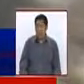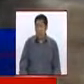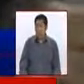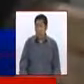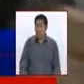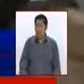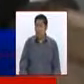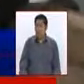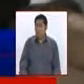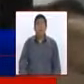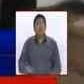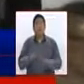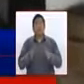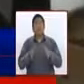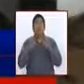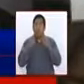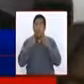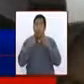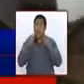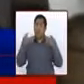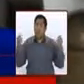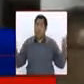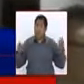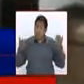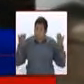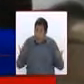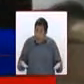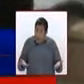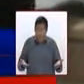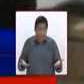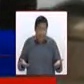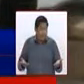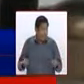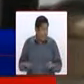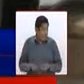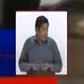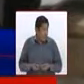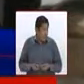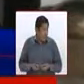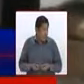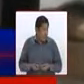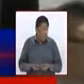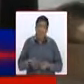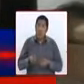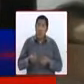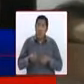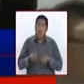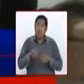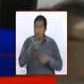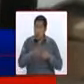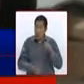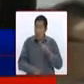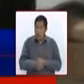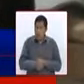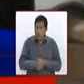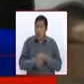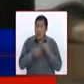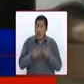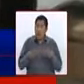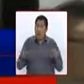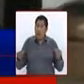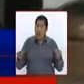Dice, o por lo menos hay la fama, de que acá es un lugar donde se oculta mercadería